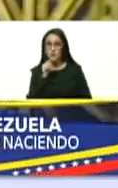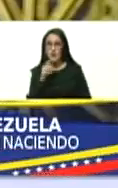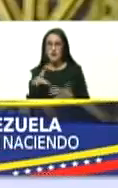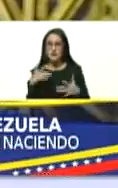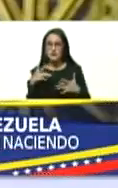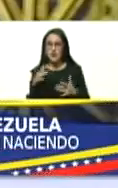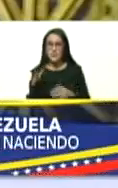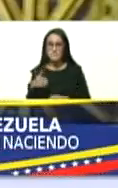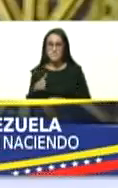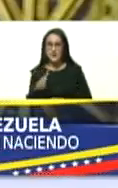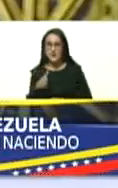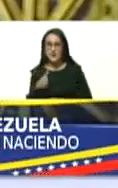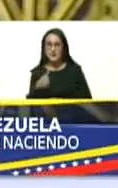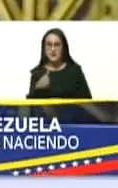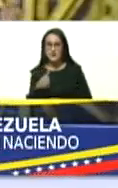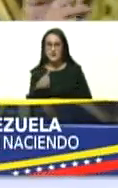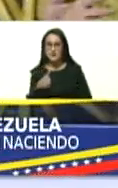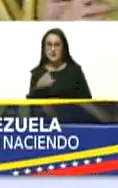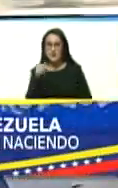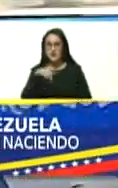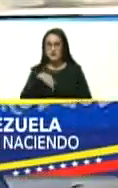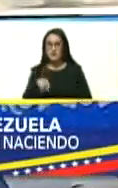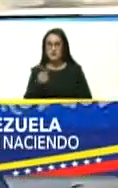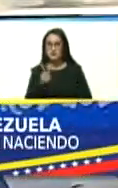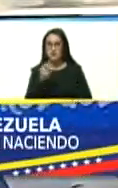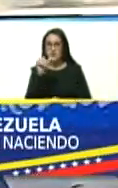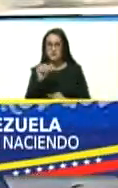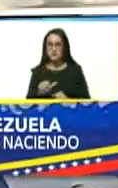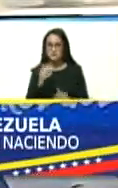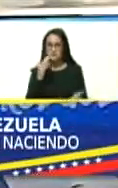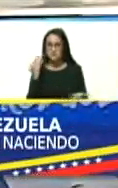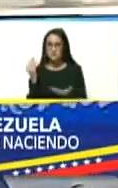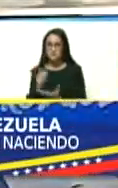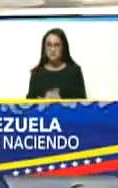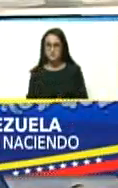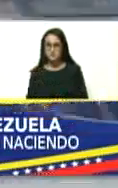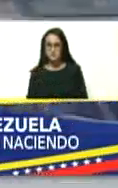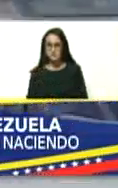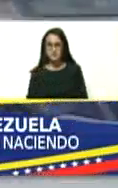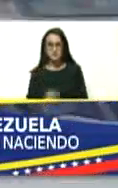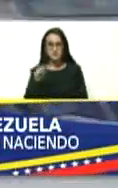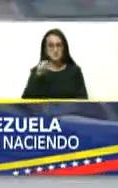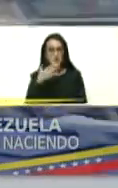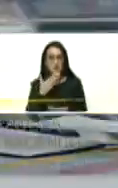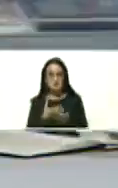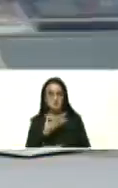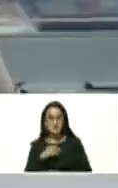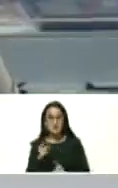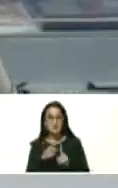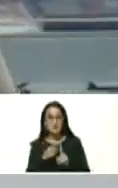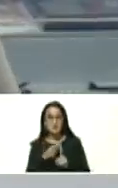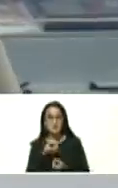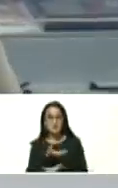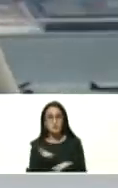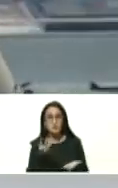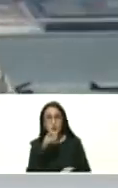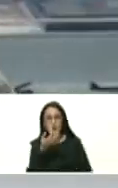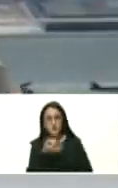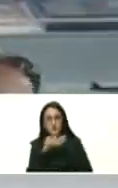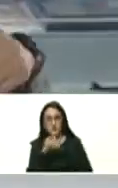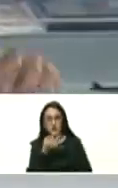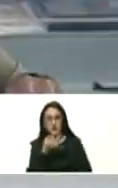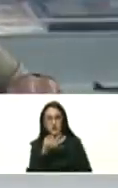pesca y acuicultura en nuestro país, por favor. Gracias, presidente. Bueno, primero que nada, buenas tardes a usted, a la